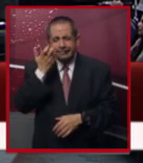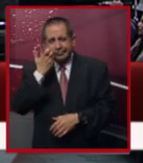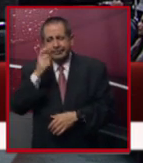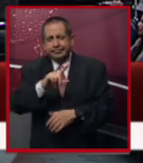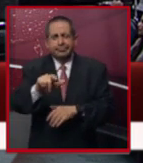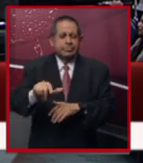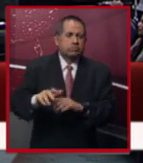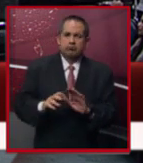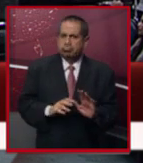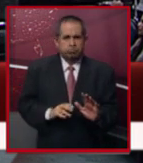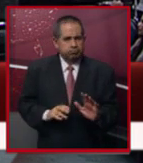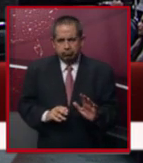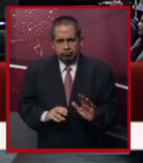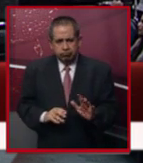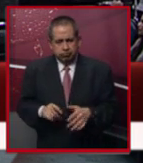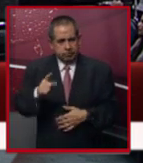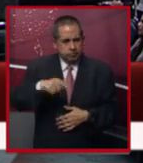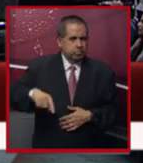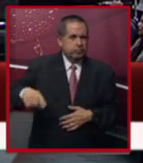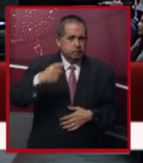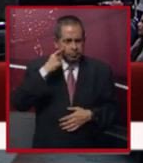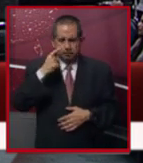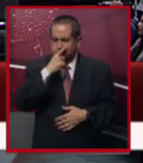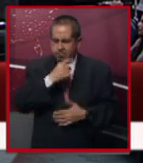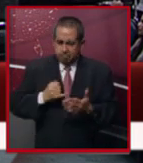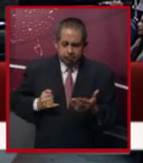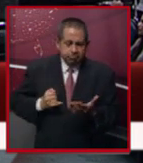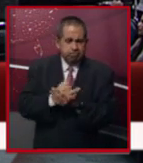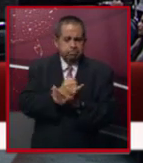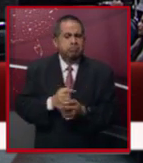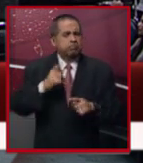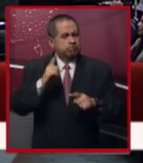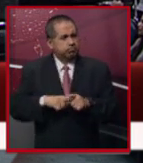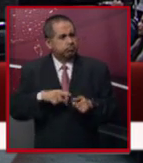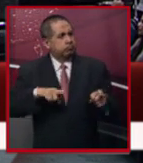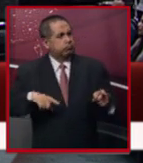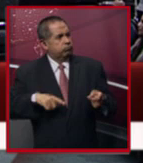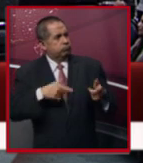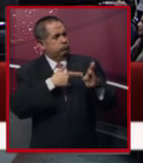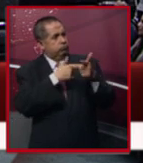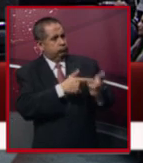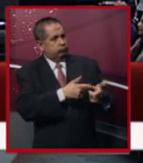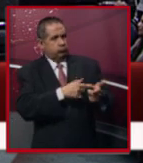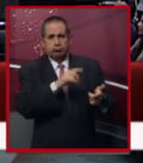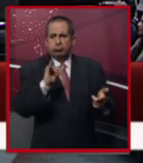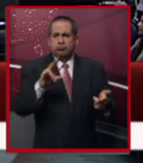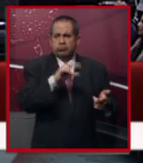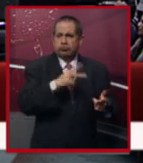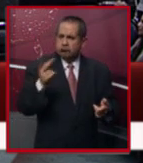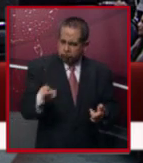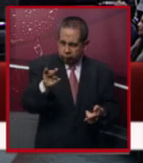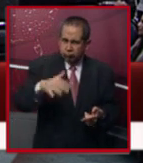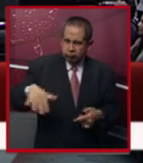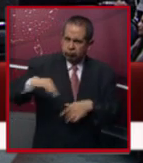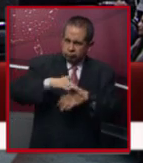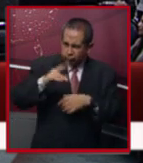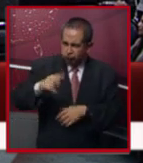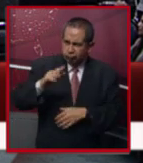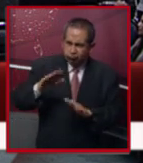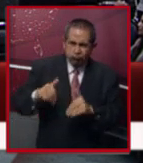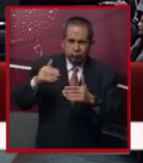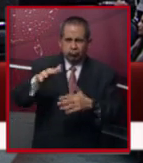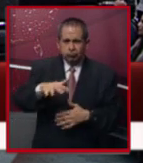de acudir y determinar quién tiene que continuar en el ejercicio del poder público